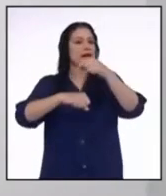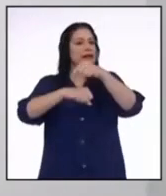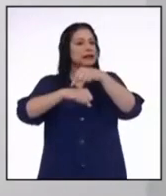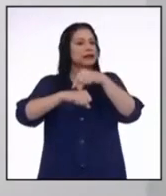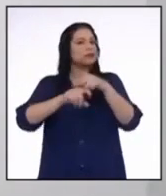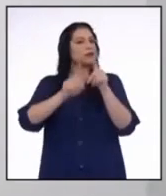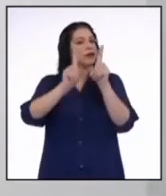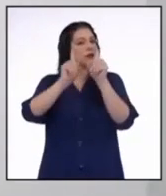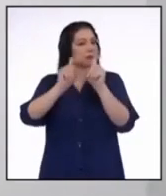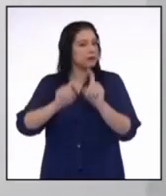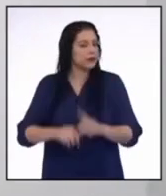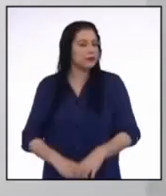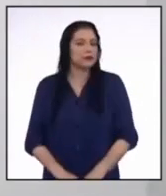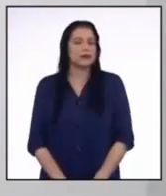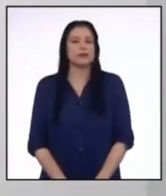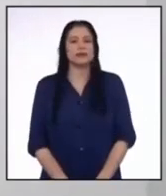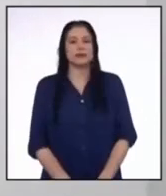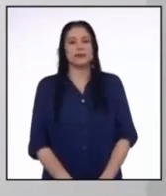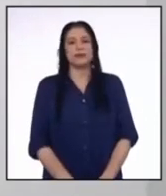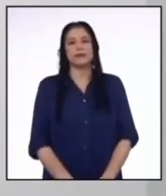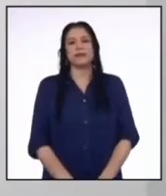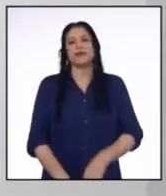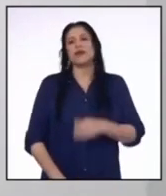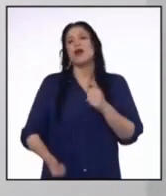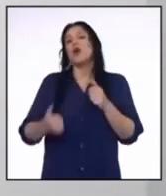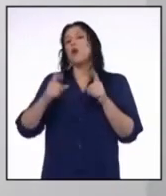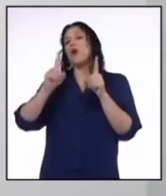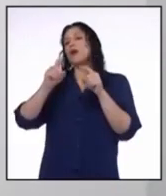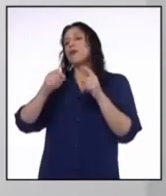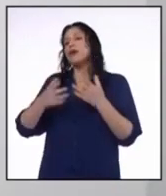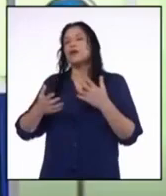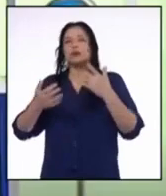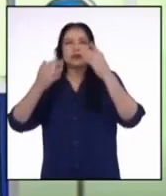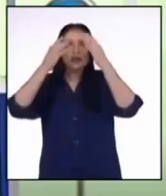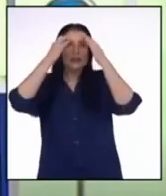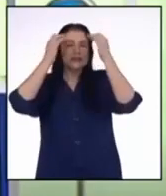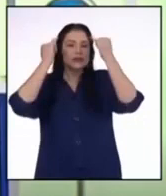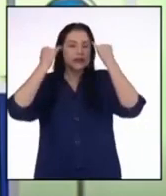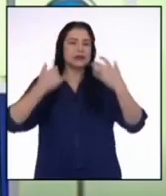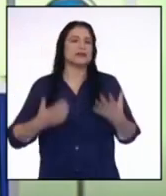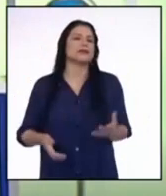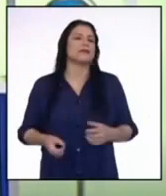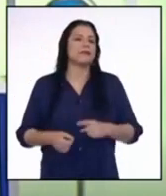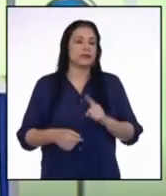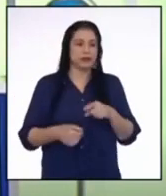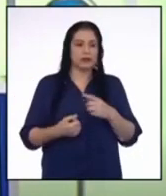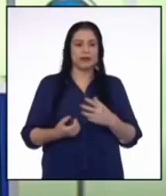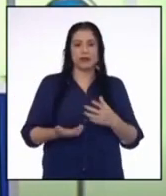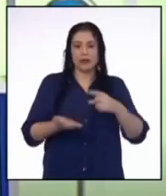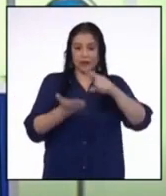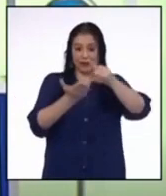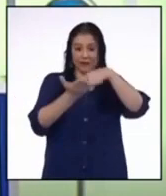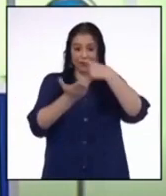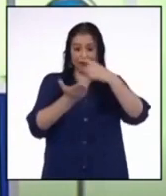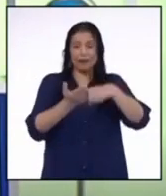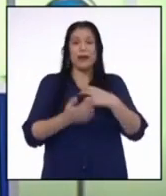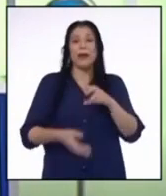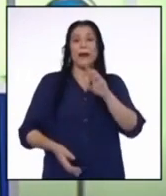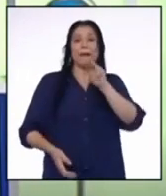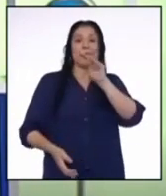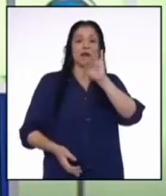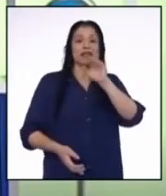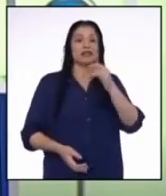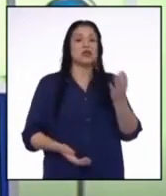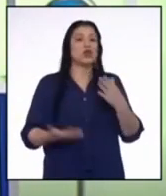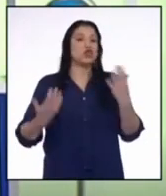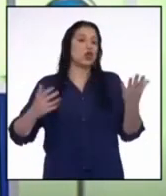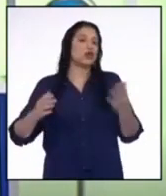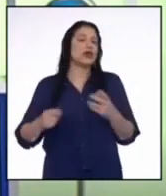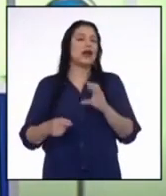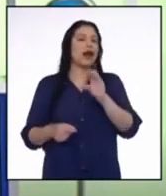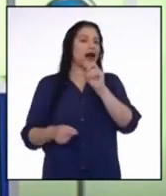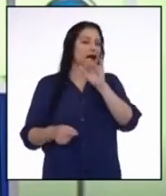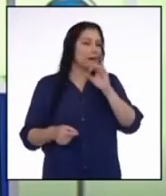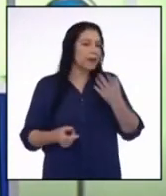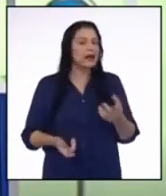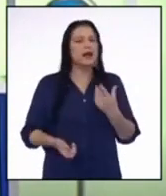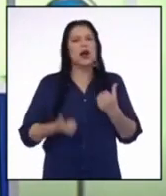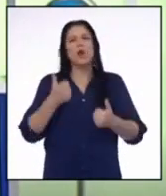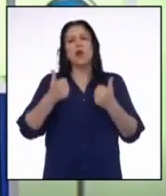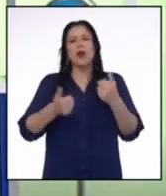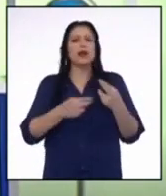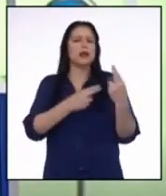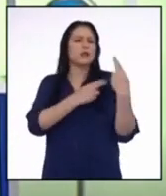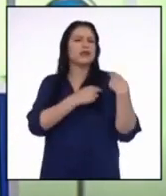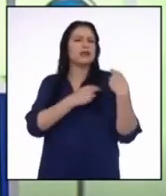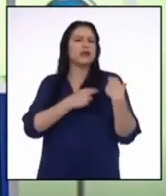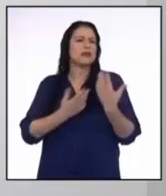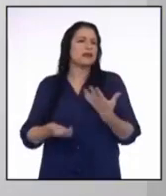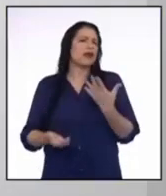las preguntas. ¿Qué preguntas han surgido? Sí, profesora. Marisol desde Cajamarca nos pregunta, ¿qué funciones tiene